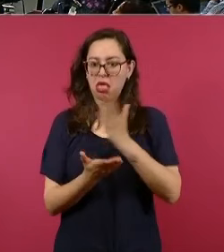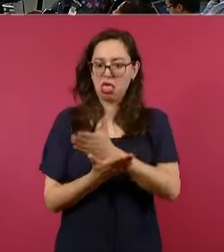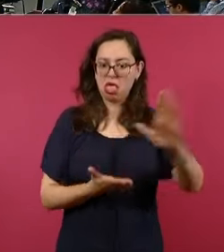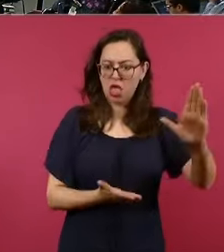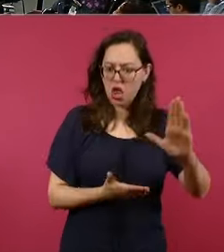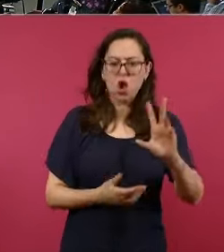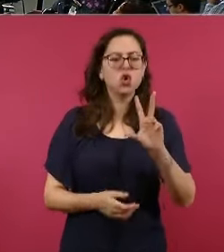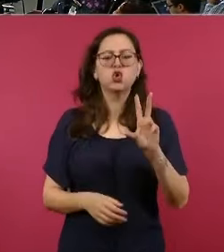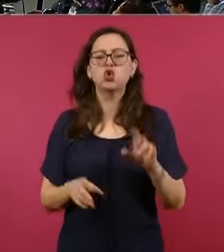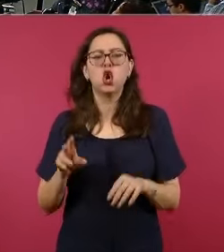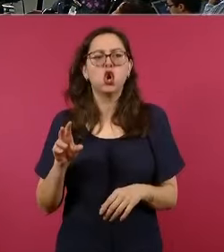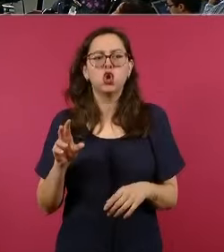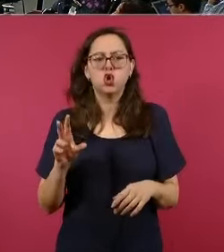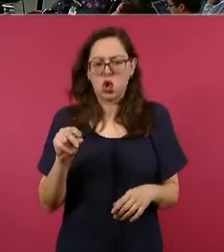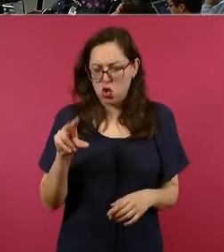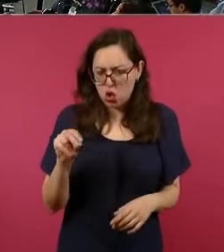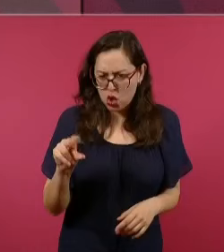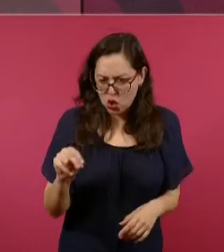haber